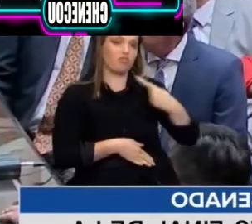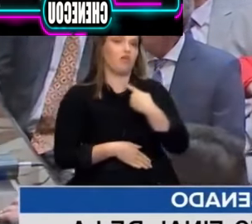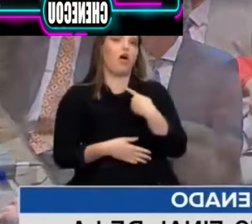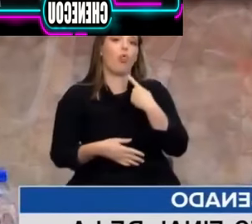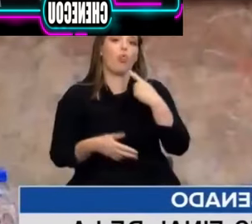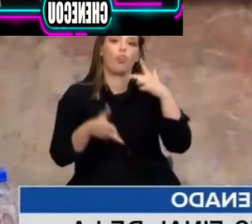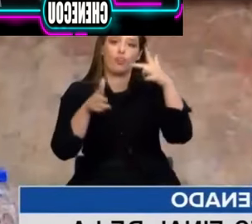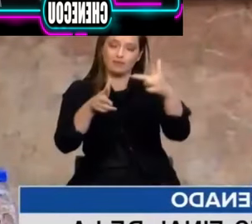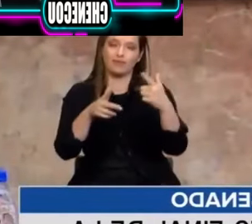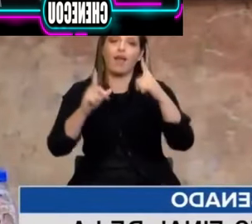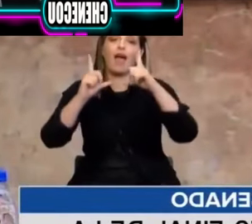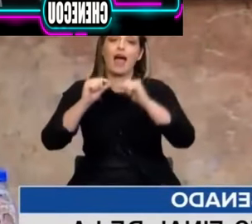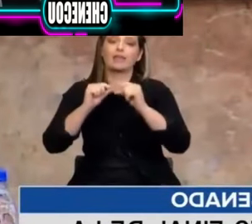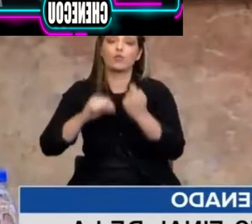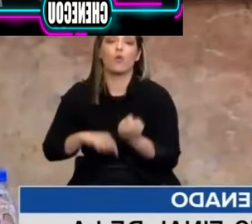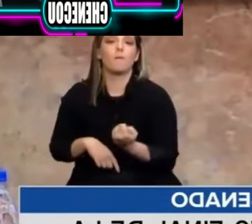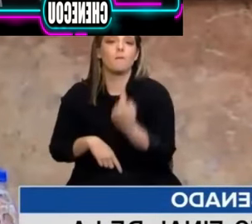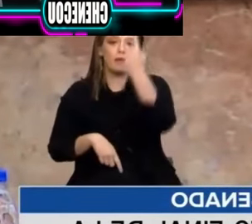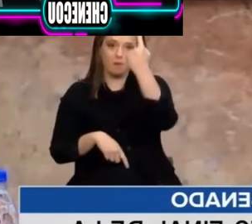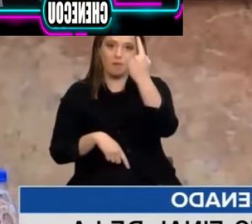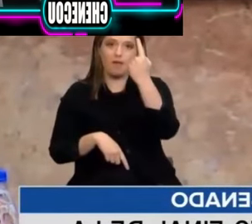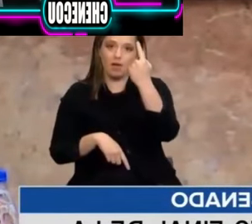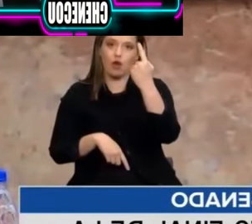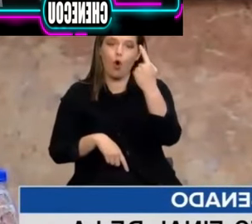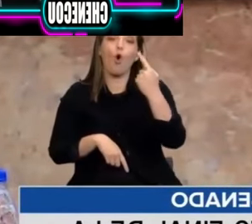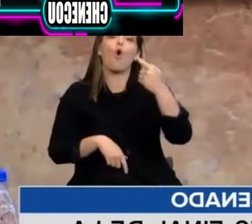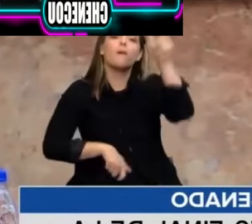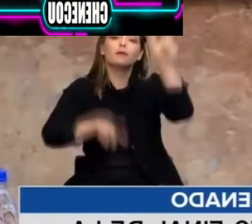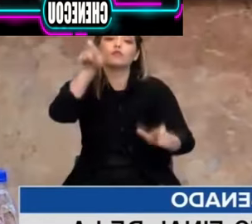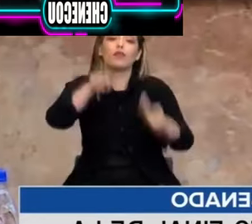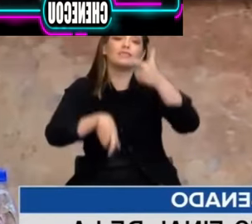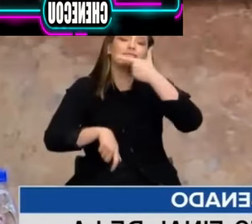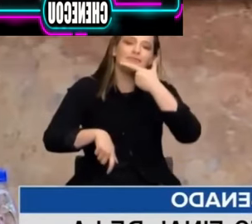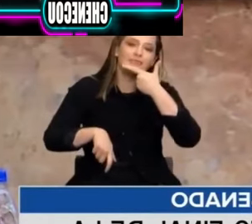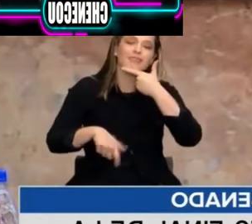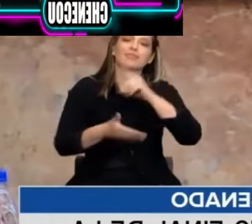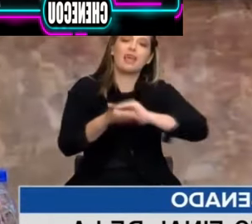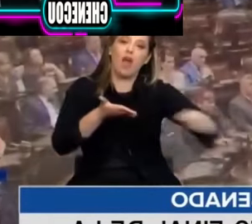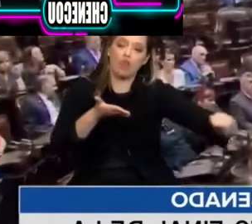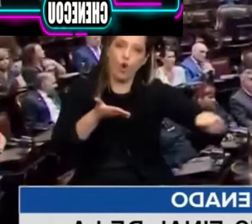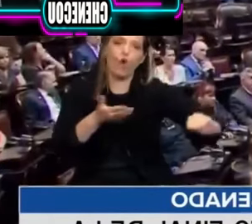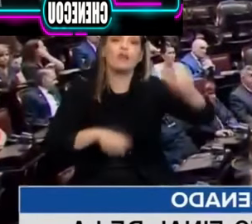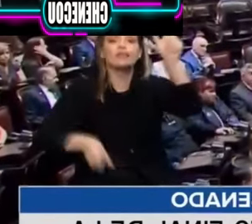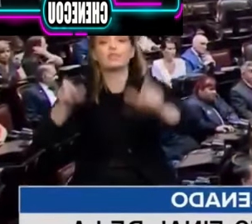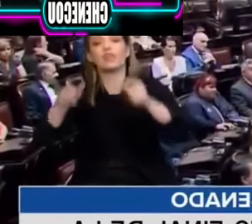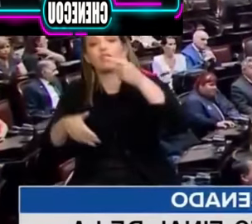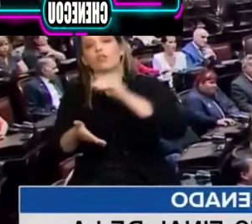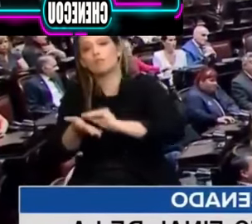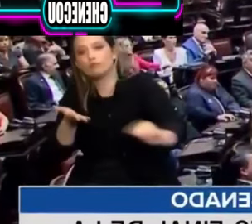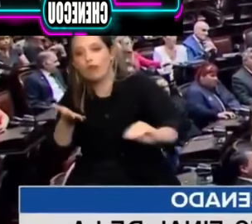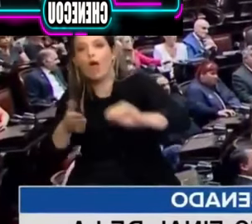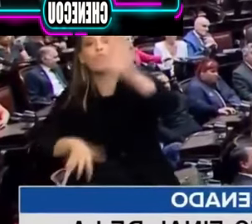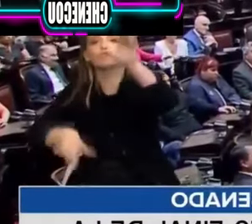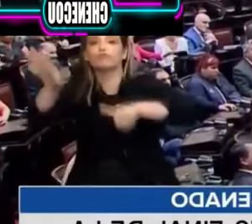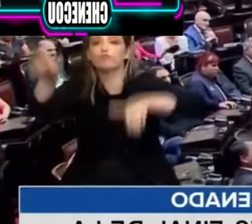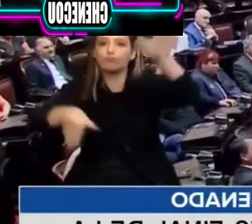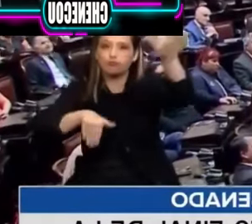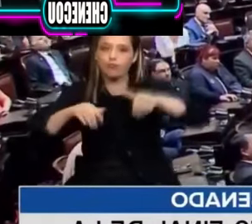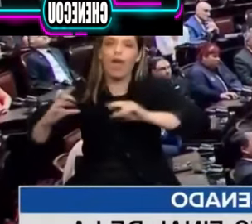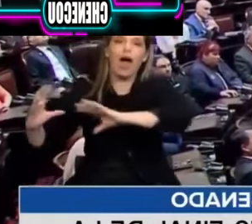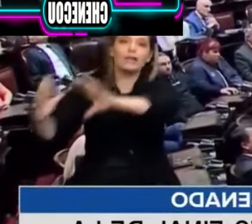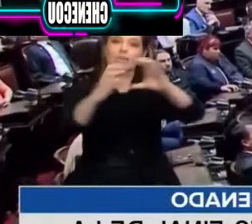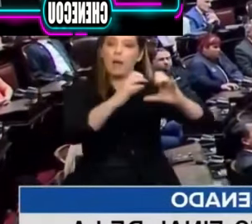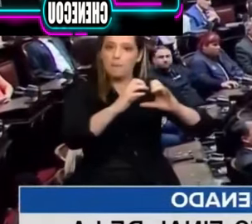artículo primero, cítase a los senadores, las senadoras, las diputadas y los diputados para realizar sesión